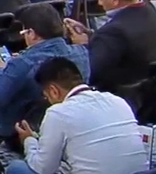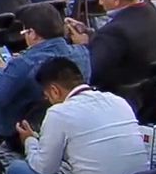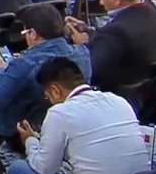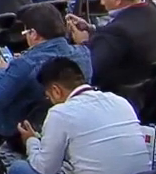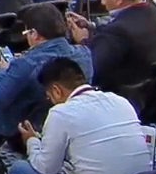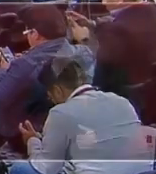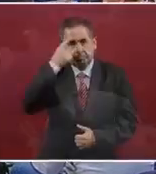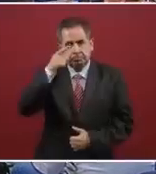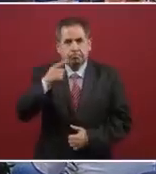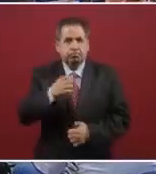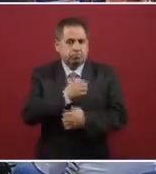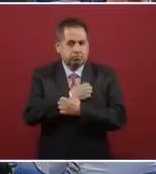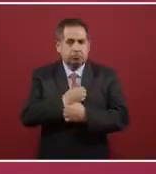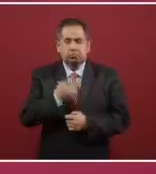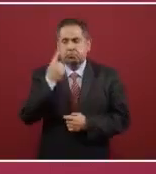para la salud.